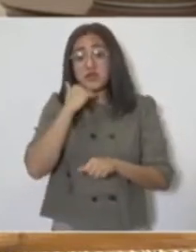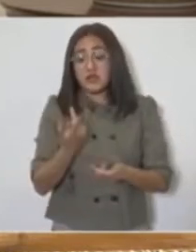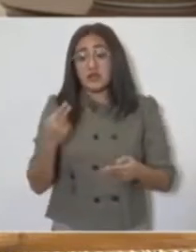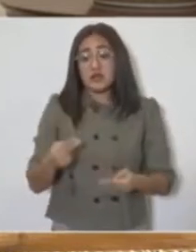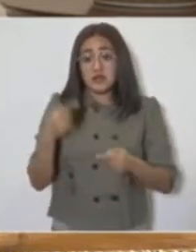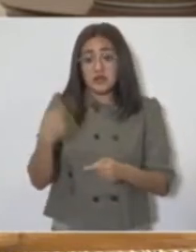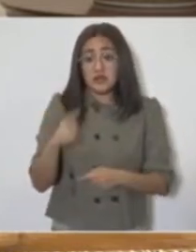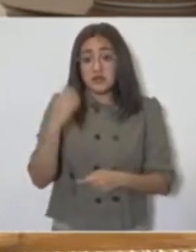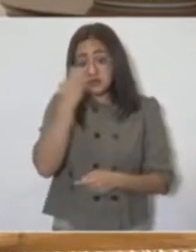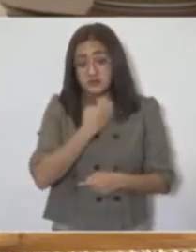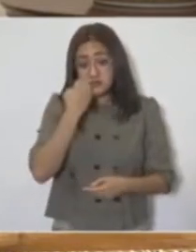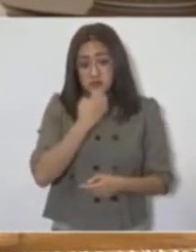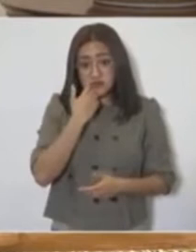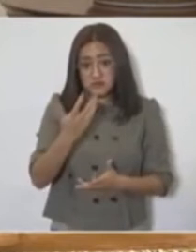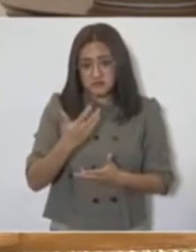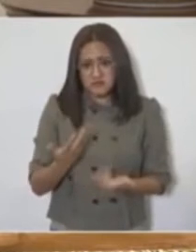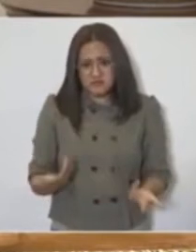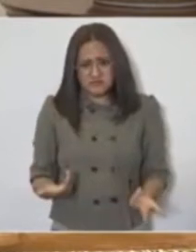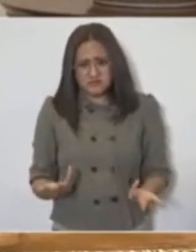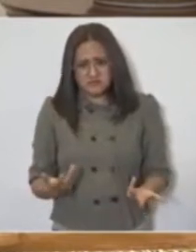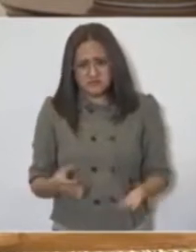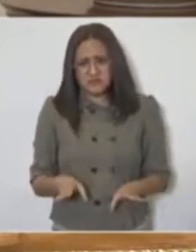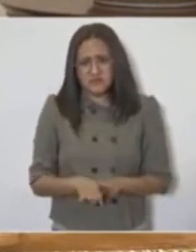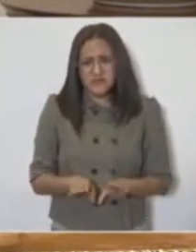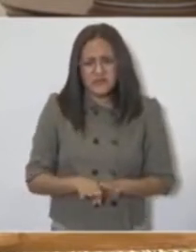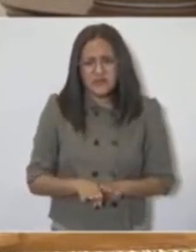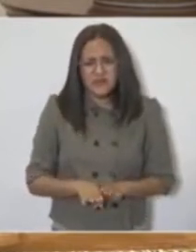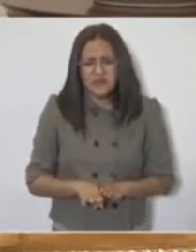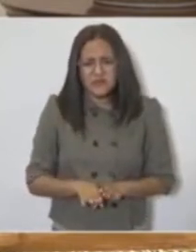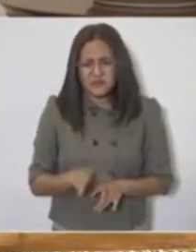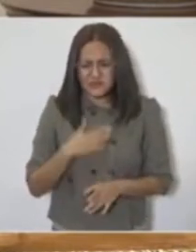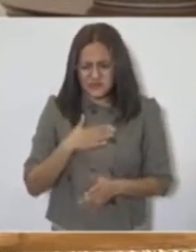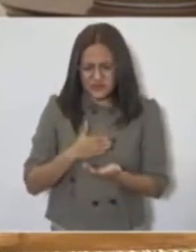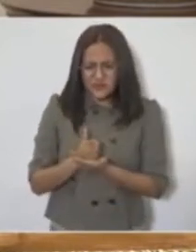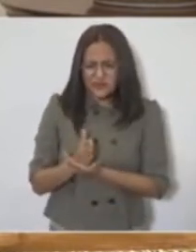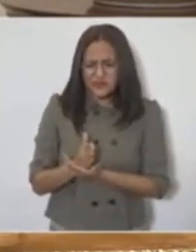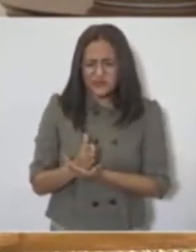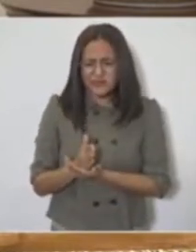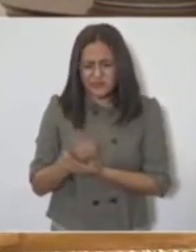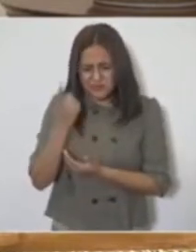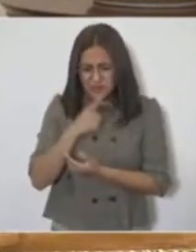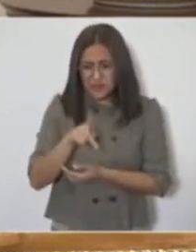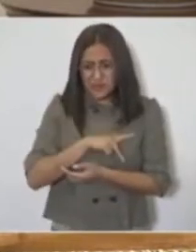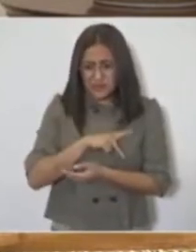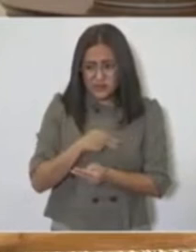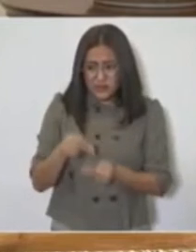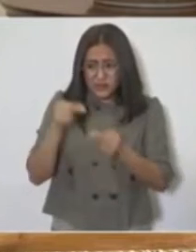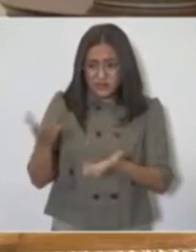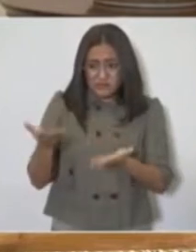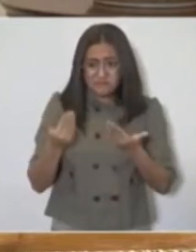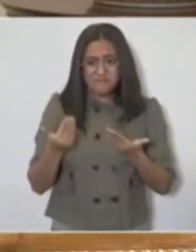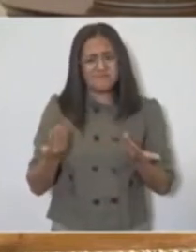las la normal cual que me digan Qué acciones son pendientes a privatizar